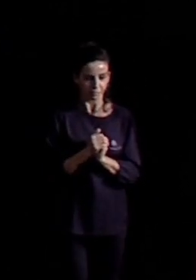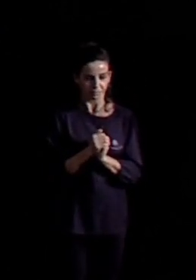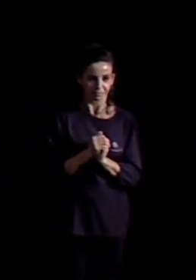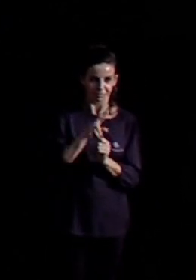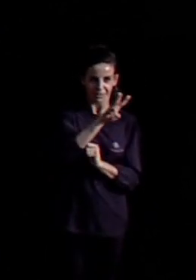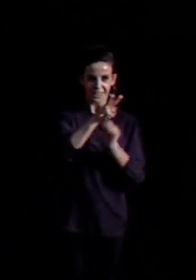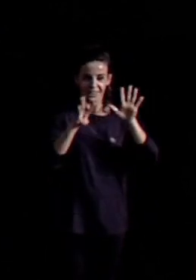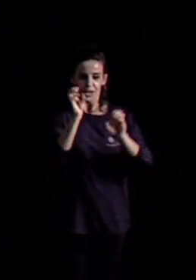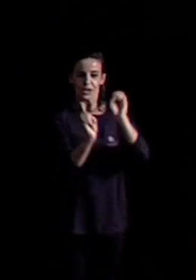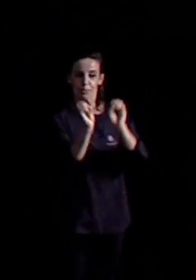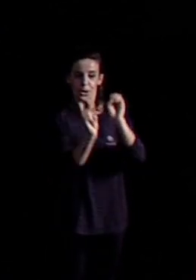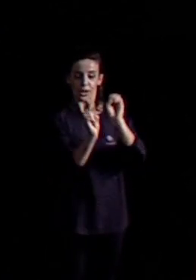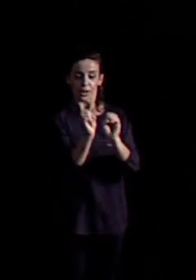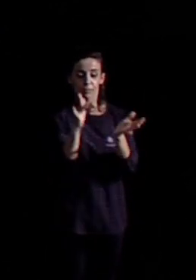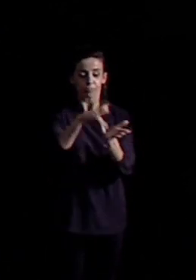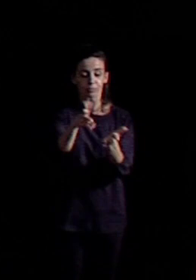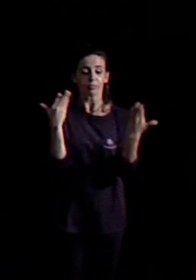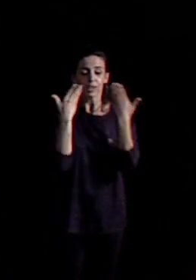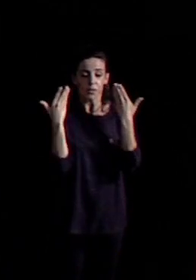El 28% se lo lleva